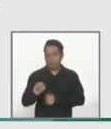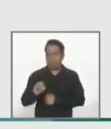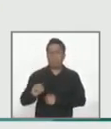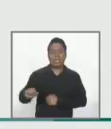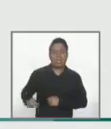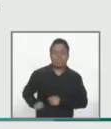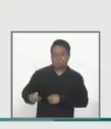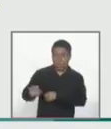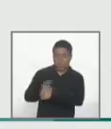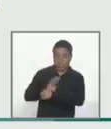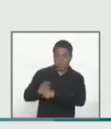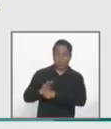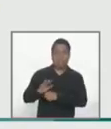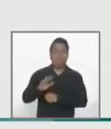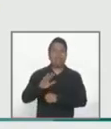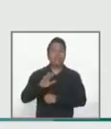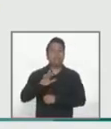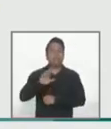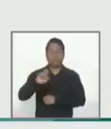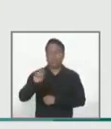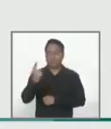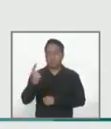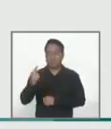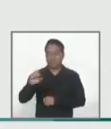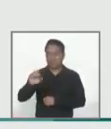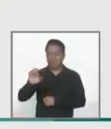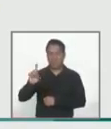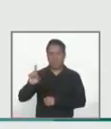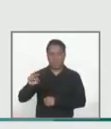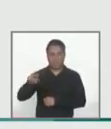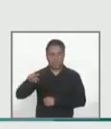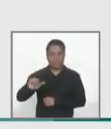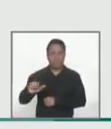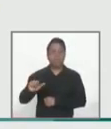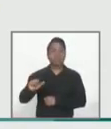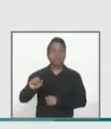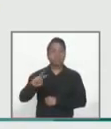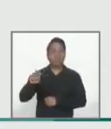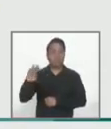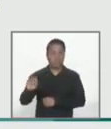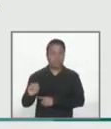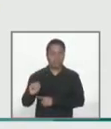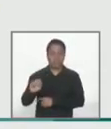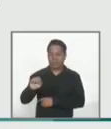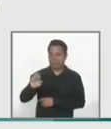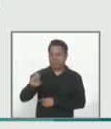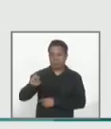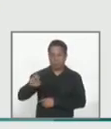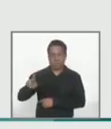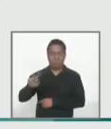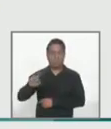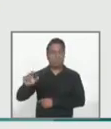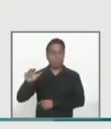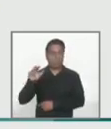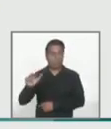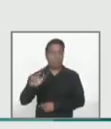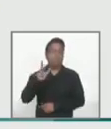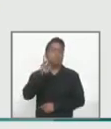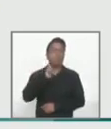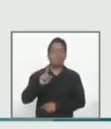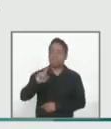IMSS Bienestar 521, Sedena 209, CEMAR 118,